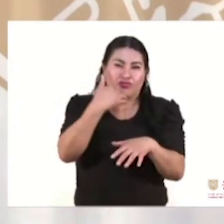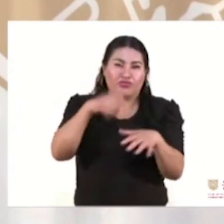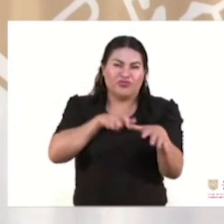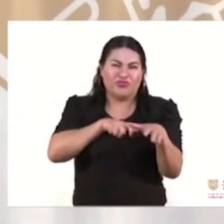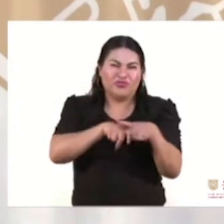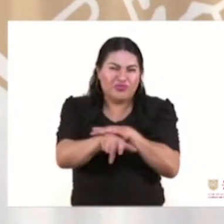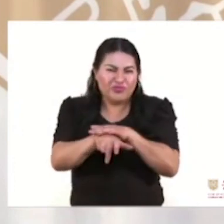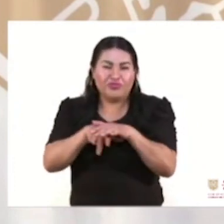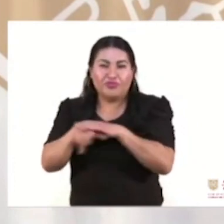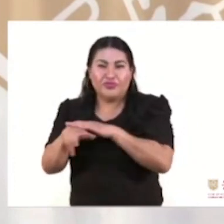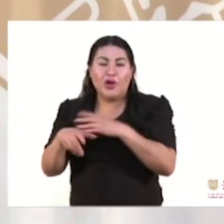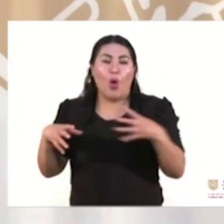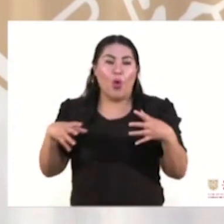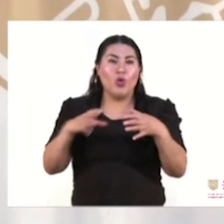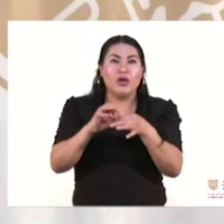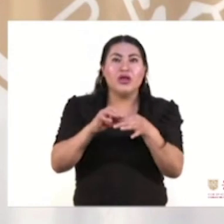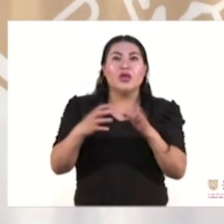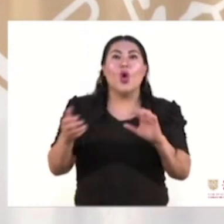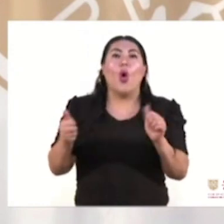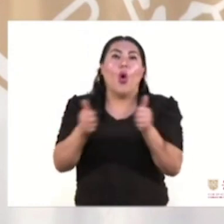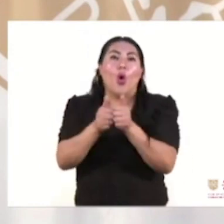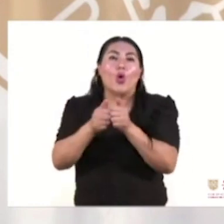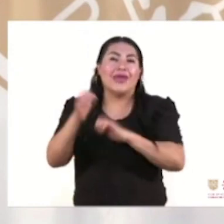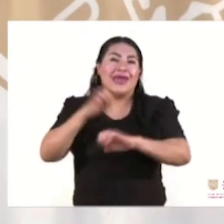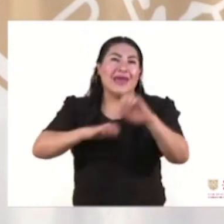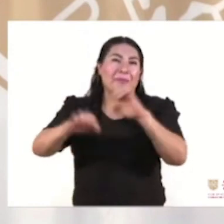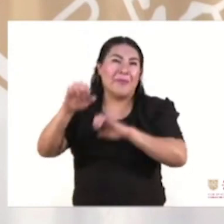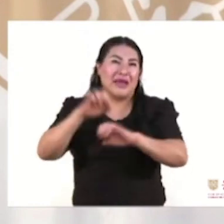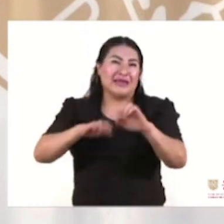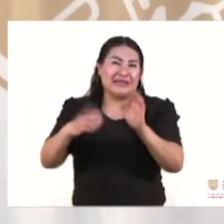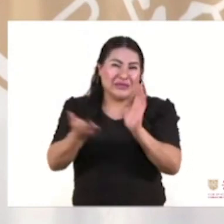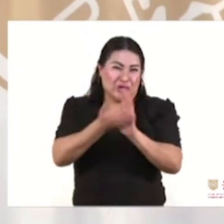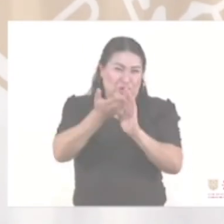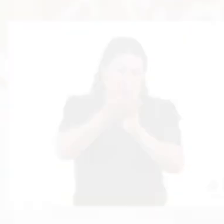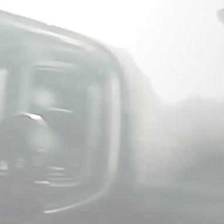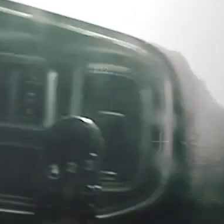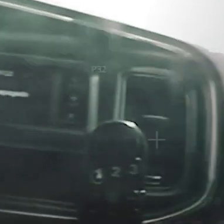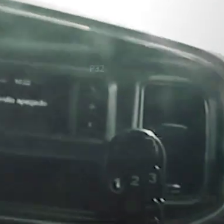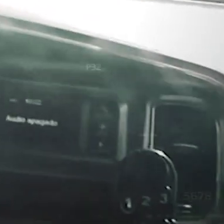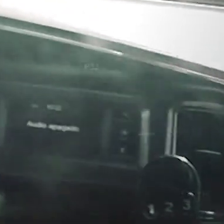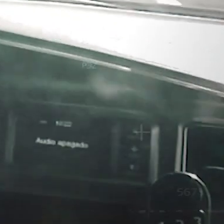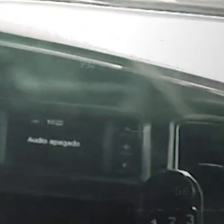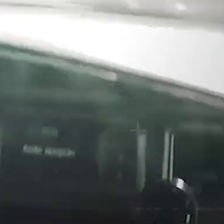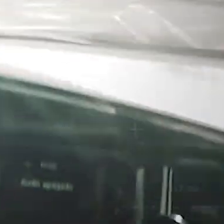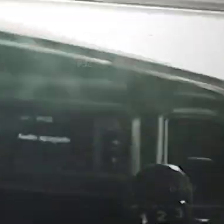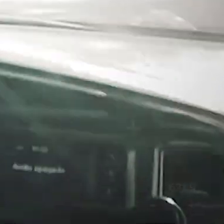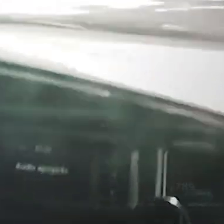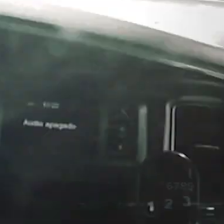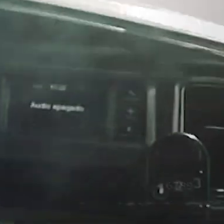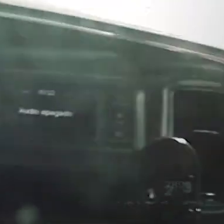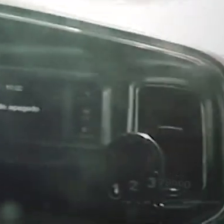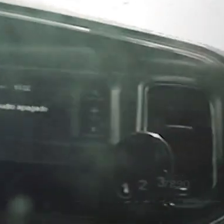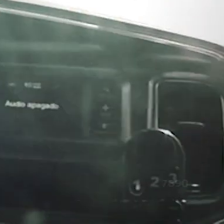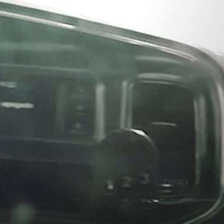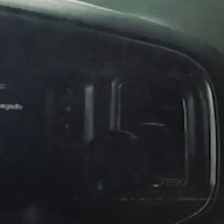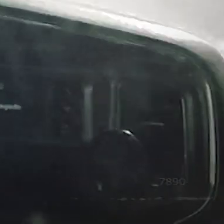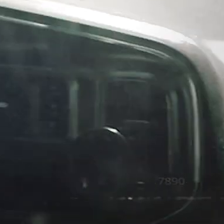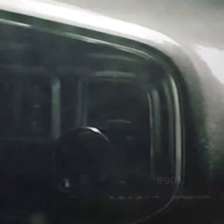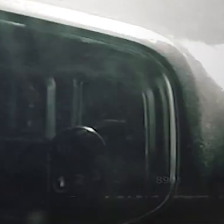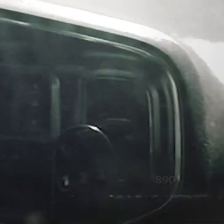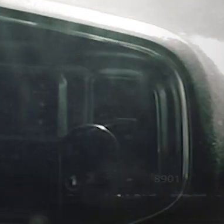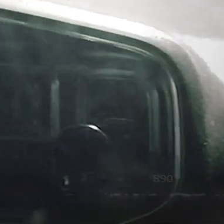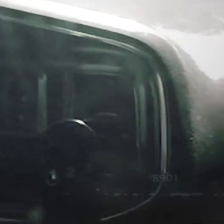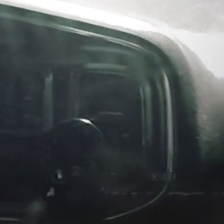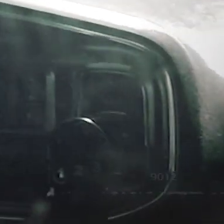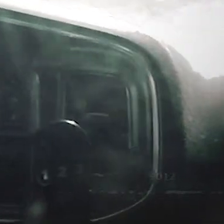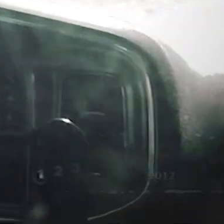vinculadas con desarrollos inmobiliarios. Ese es el tema. Las declaraciones de la mandataria coinciden con el